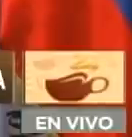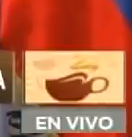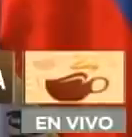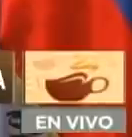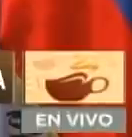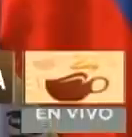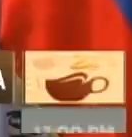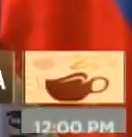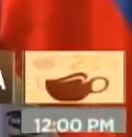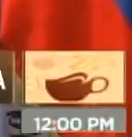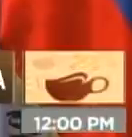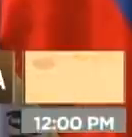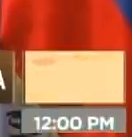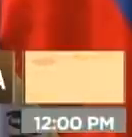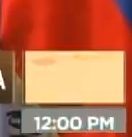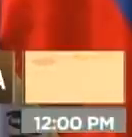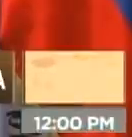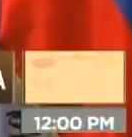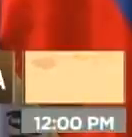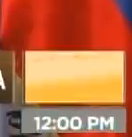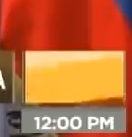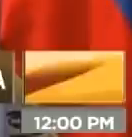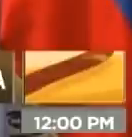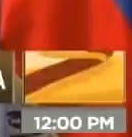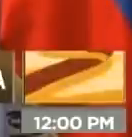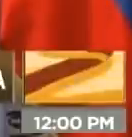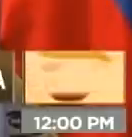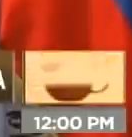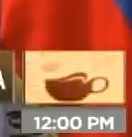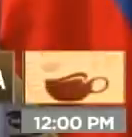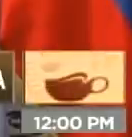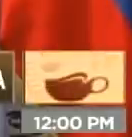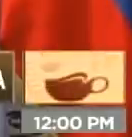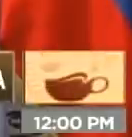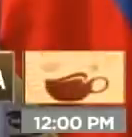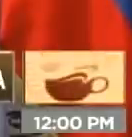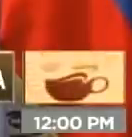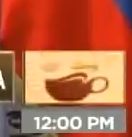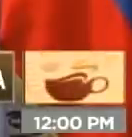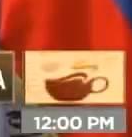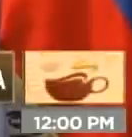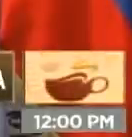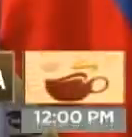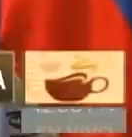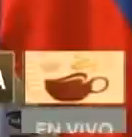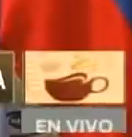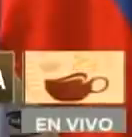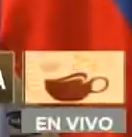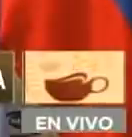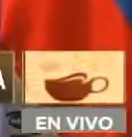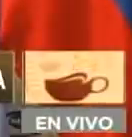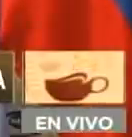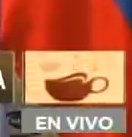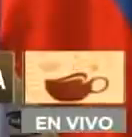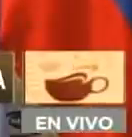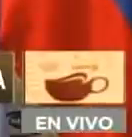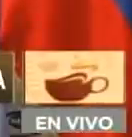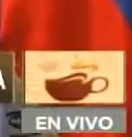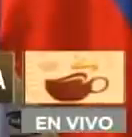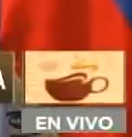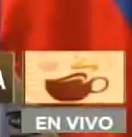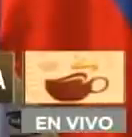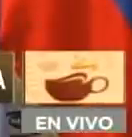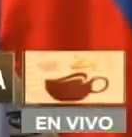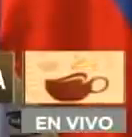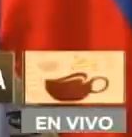entre el Ministerio del Poder Popular para el Petróleo, PDVSA, los organismos auxiliares de